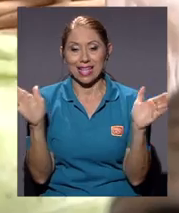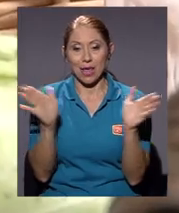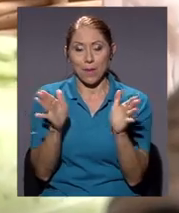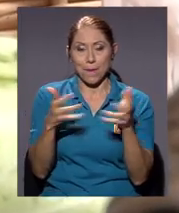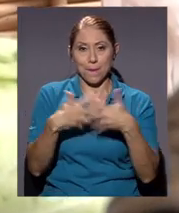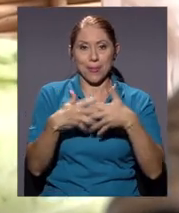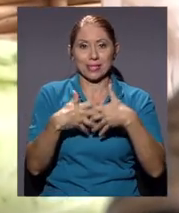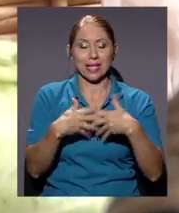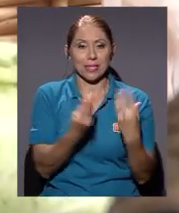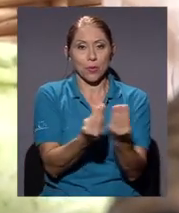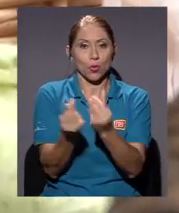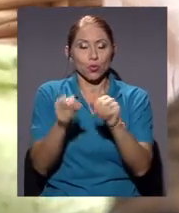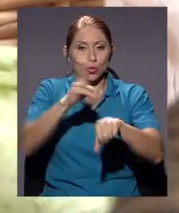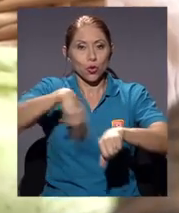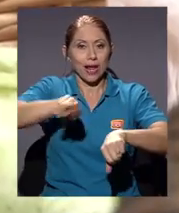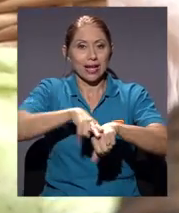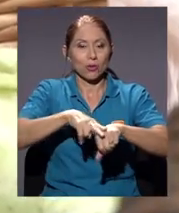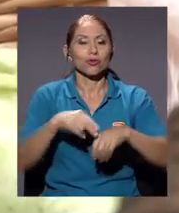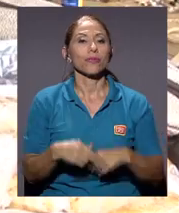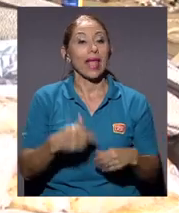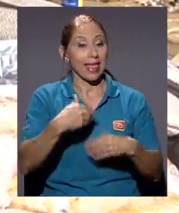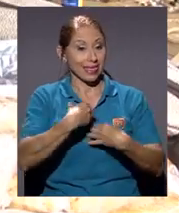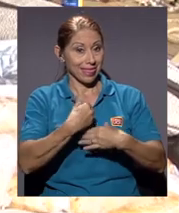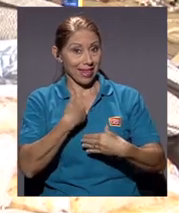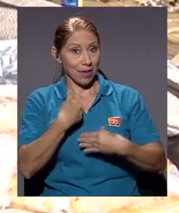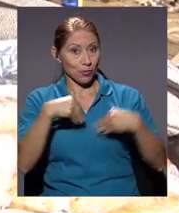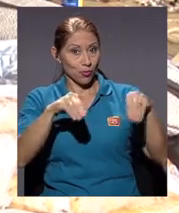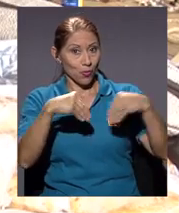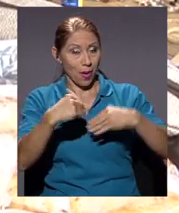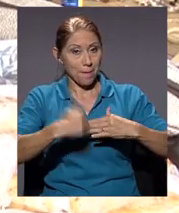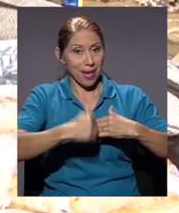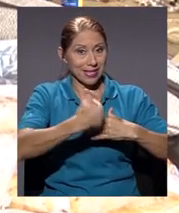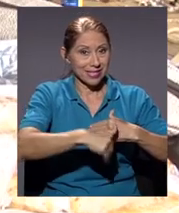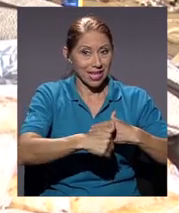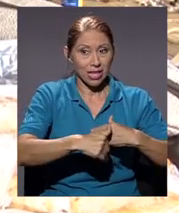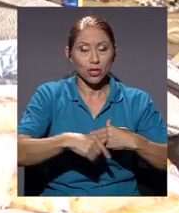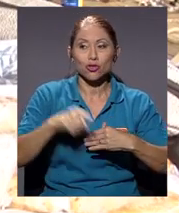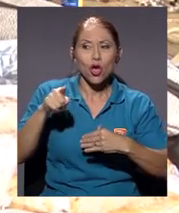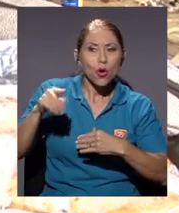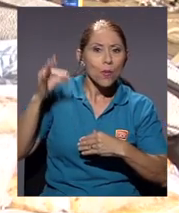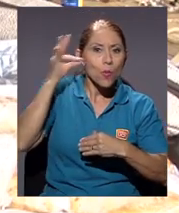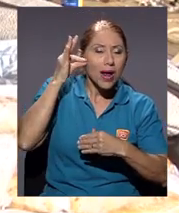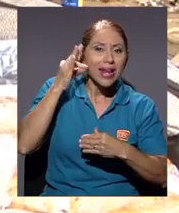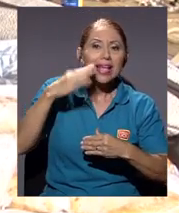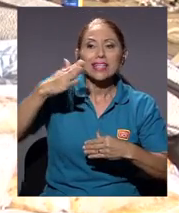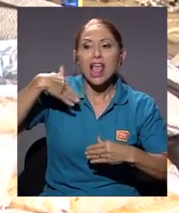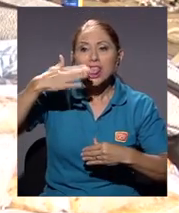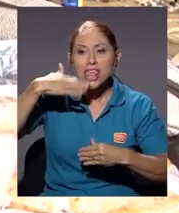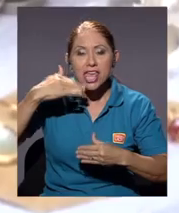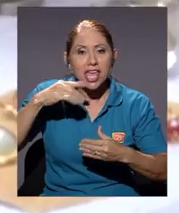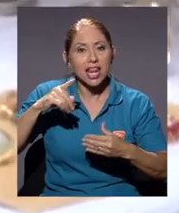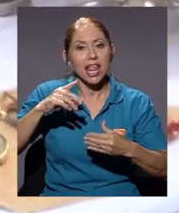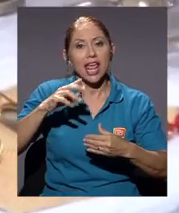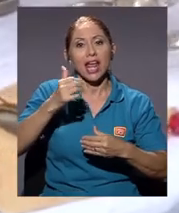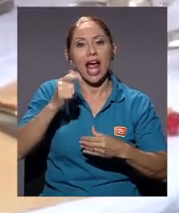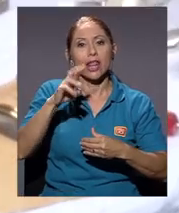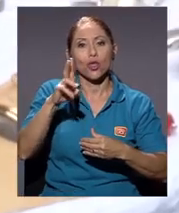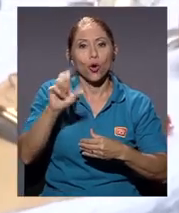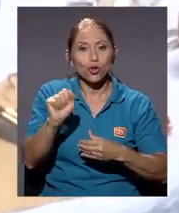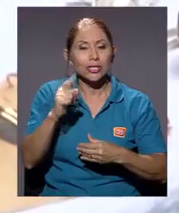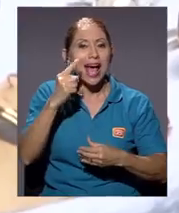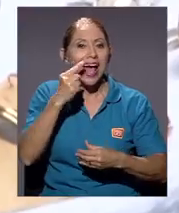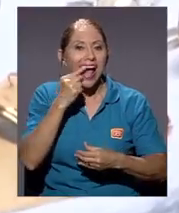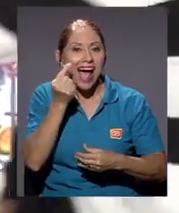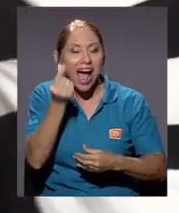productos orgánicos. Tenemos pancitos, hay una señora que vende cardosas, chileras, pasta de ajo,